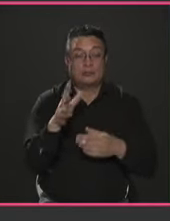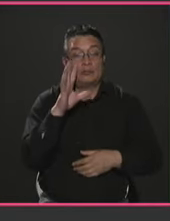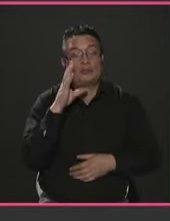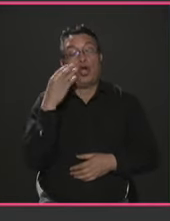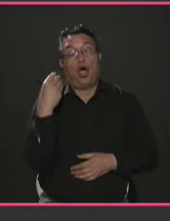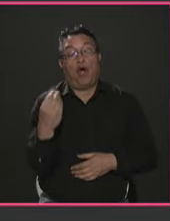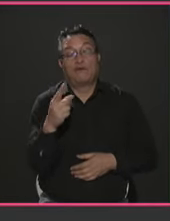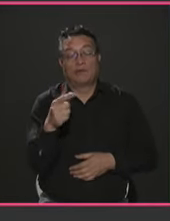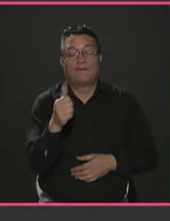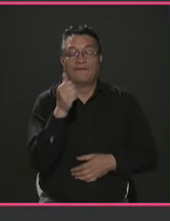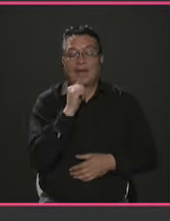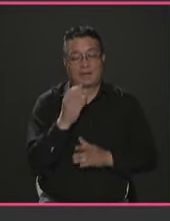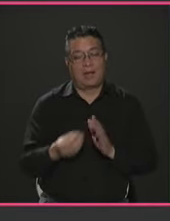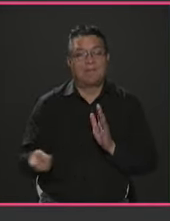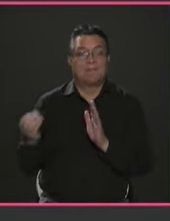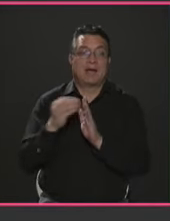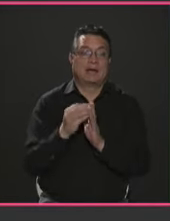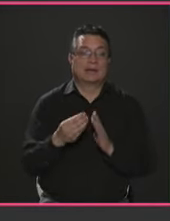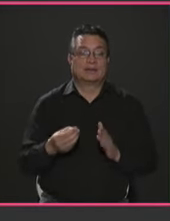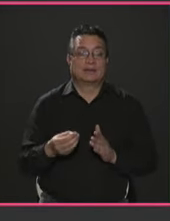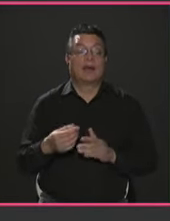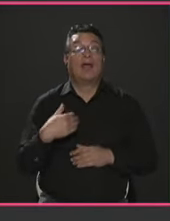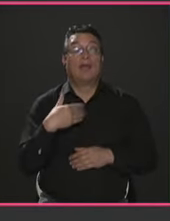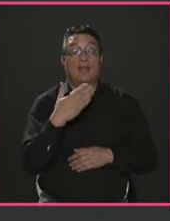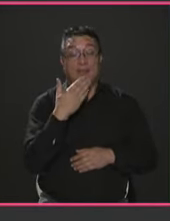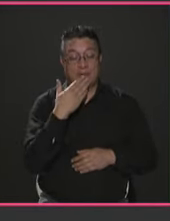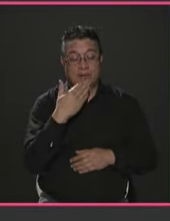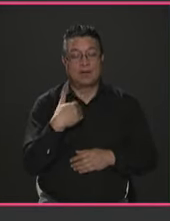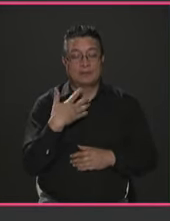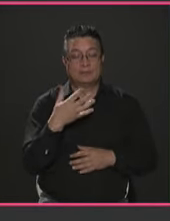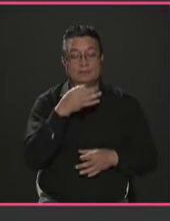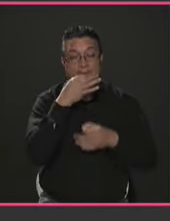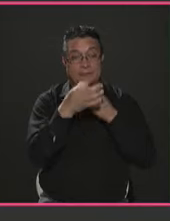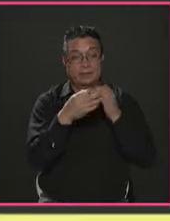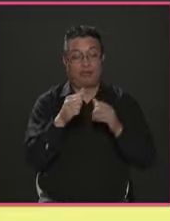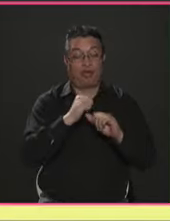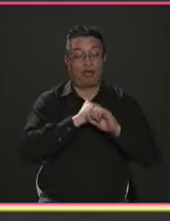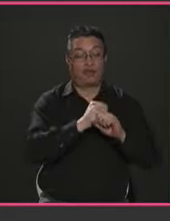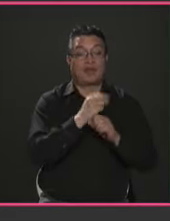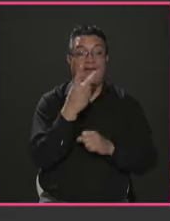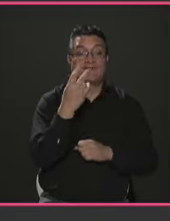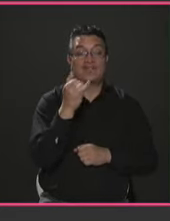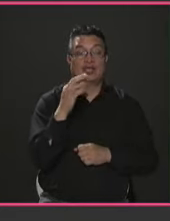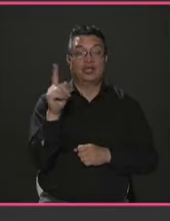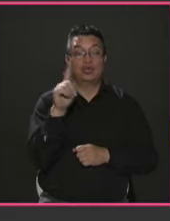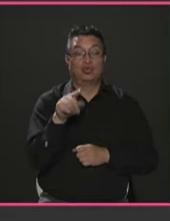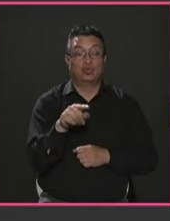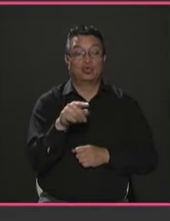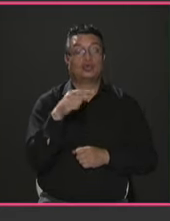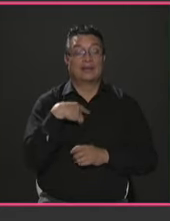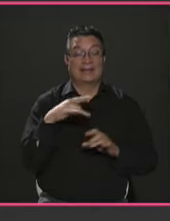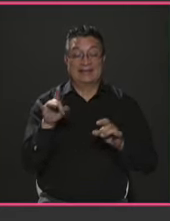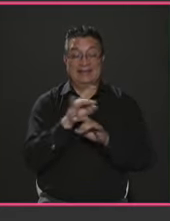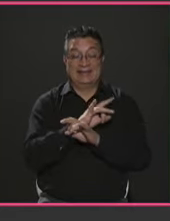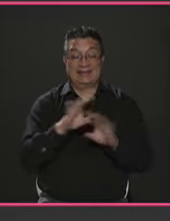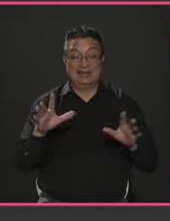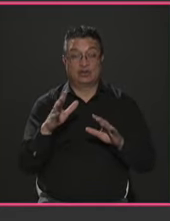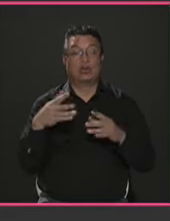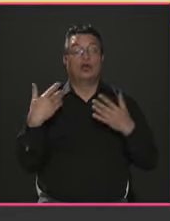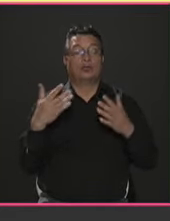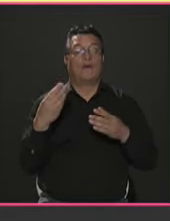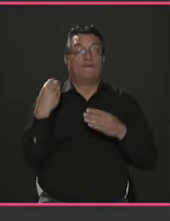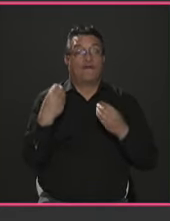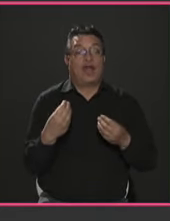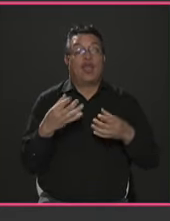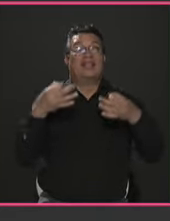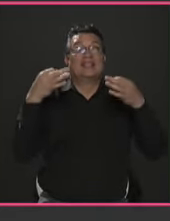supuesto que esto no es suficiente también necesitamos tener que estos antivirus estén listos a tiempo y que sean buenos